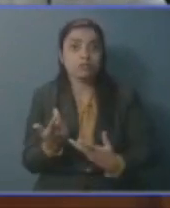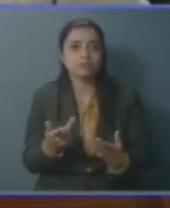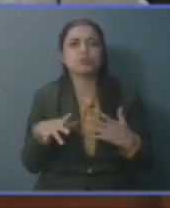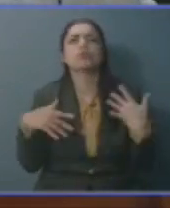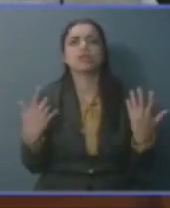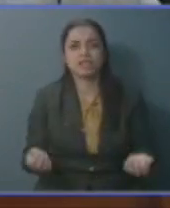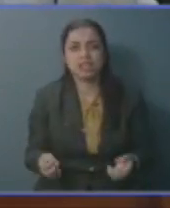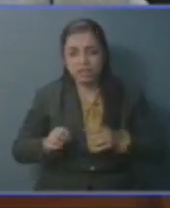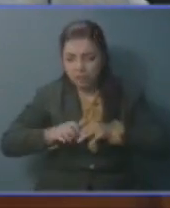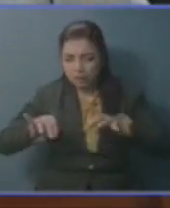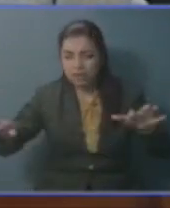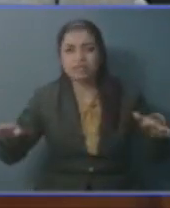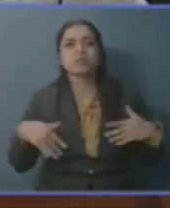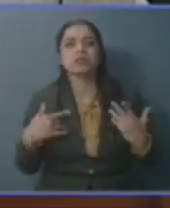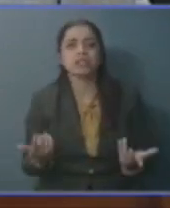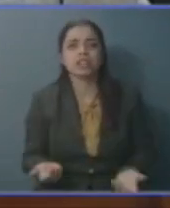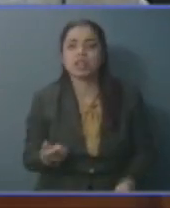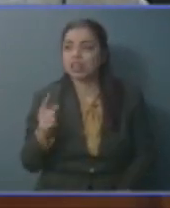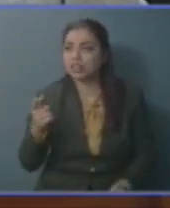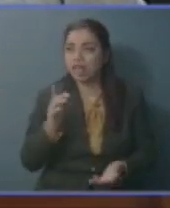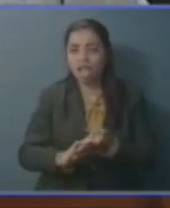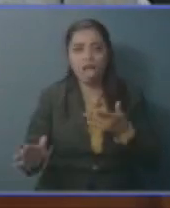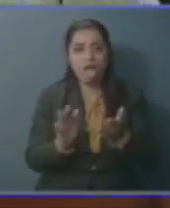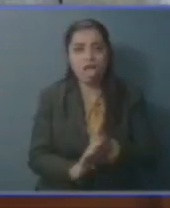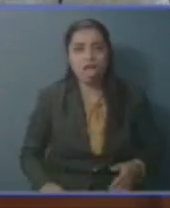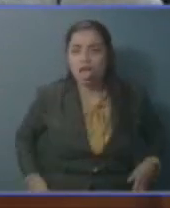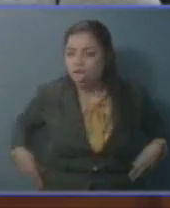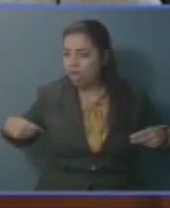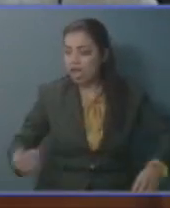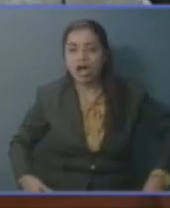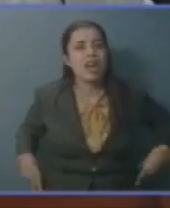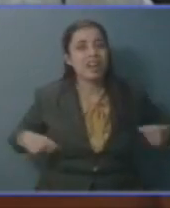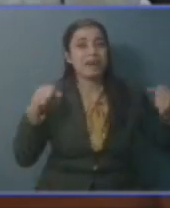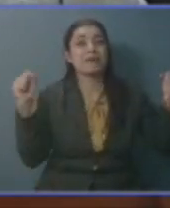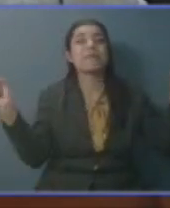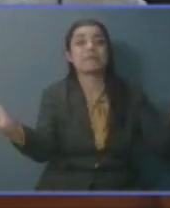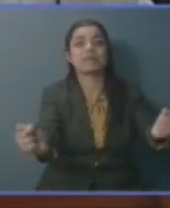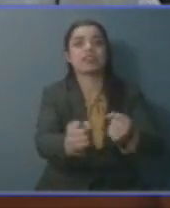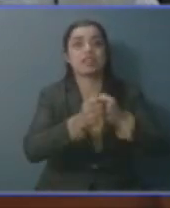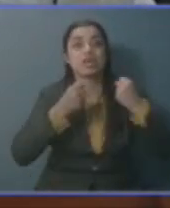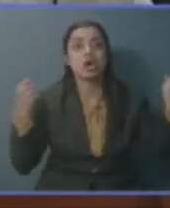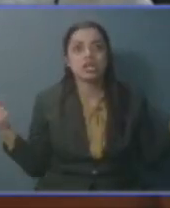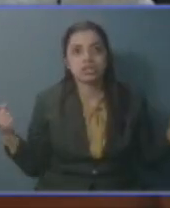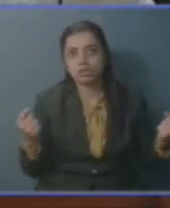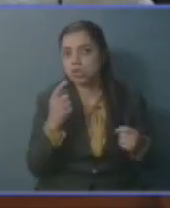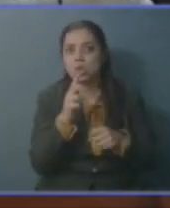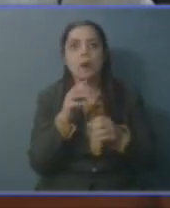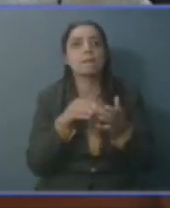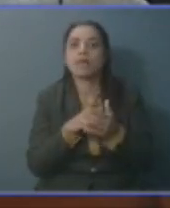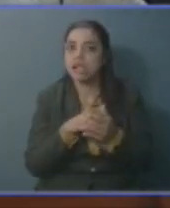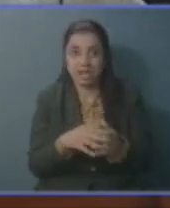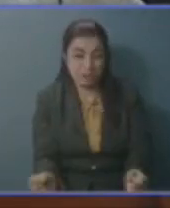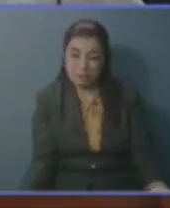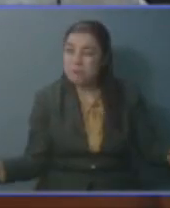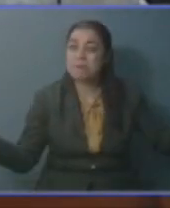masivas? ¿Por qué en vez de haber malgastado millones, no miles, millones de